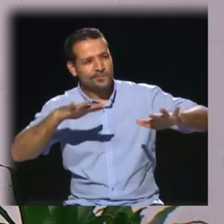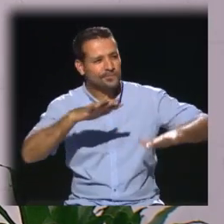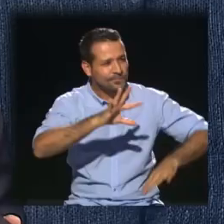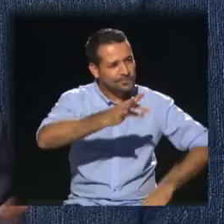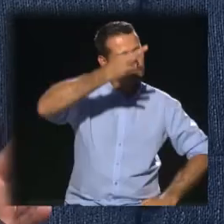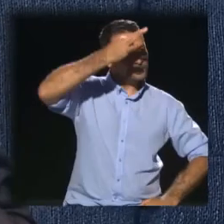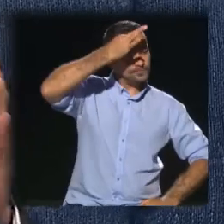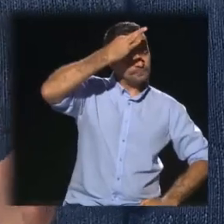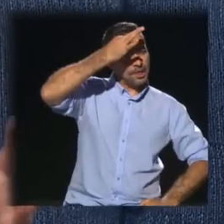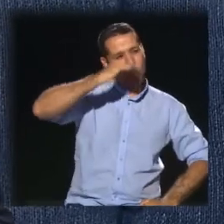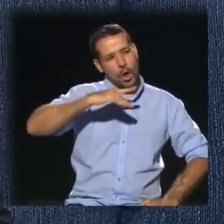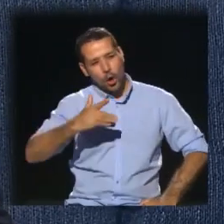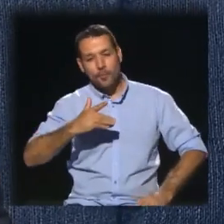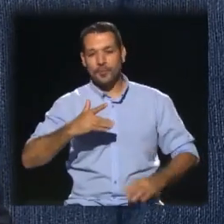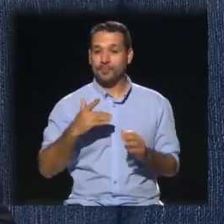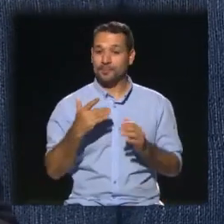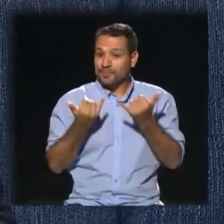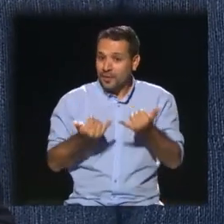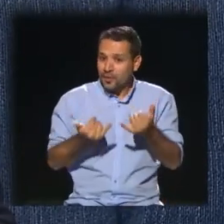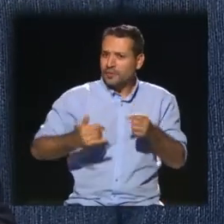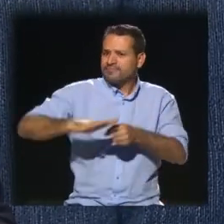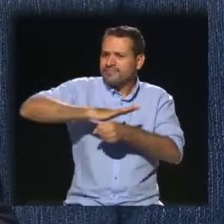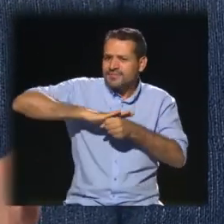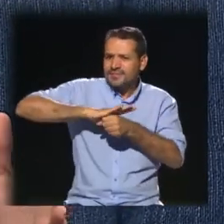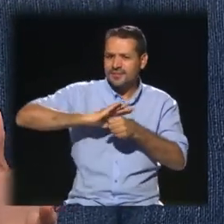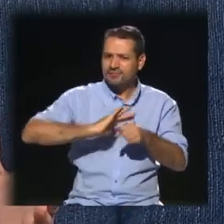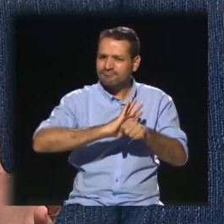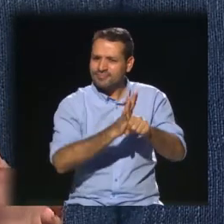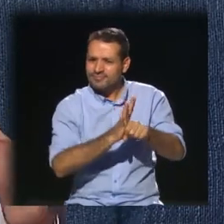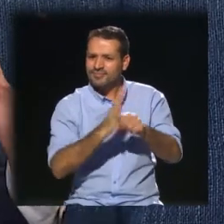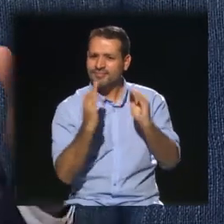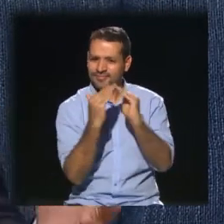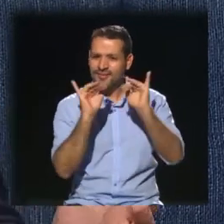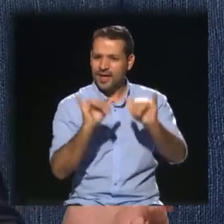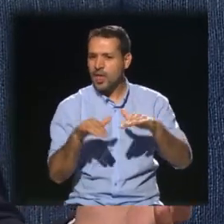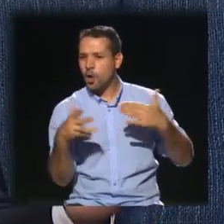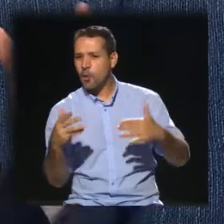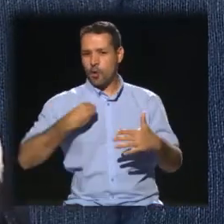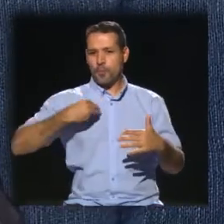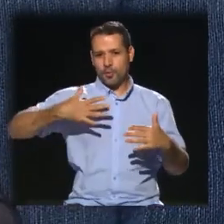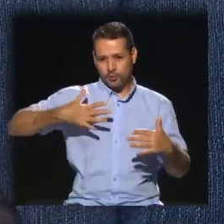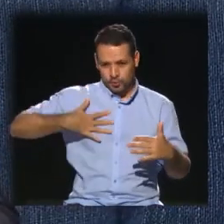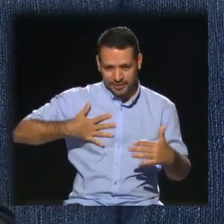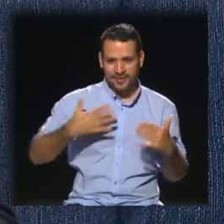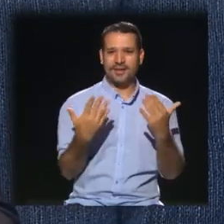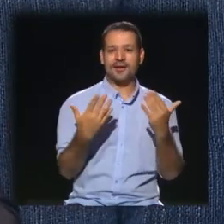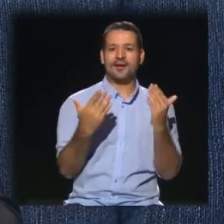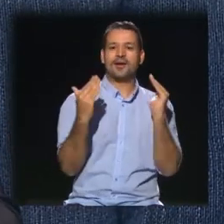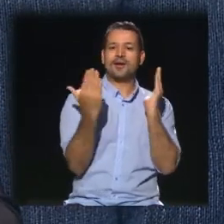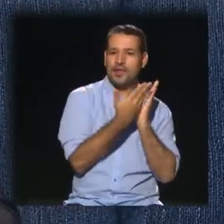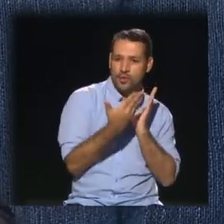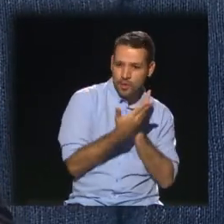que ver en esta situación una oportunidad que tenemos en el sector educativo, en las familias, para reencontrarse con los